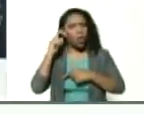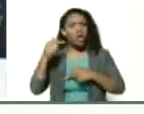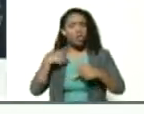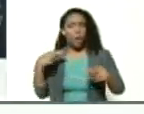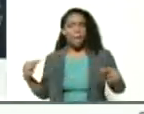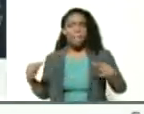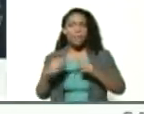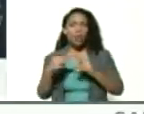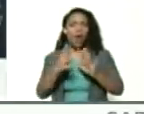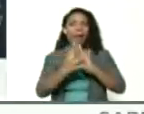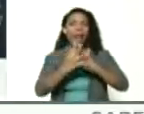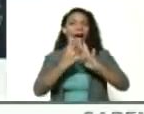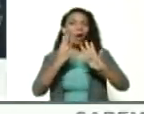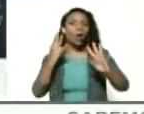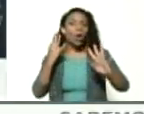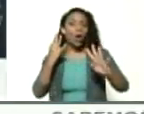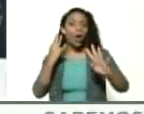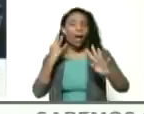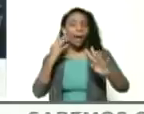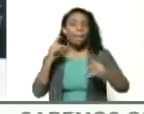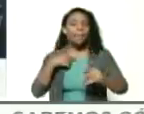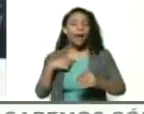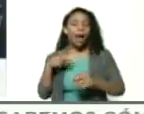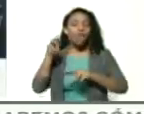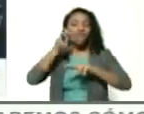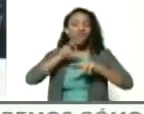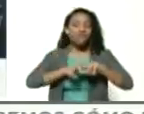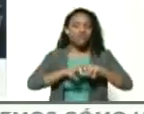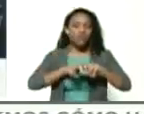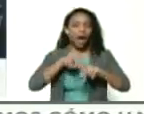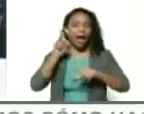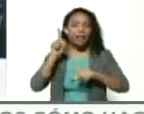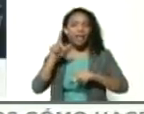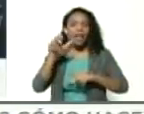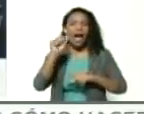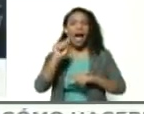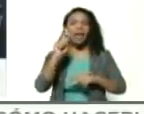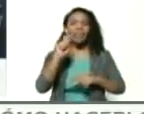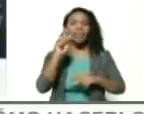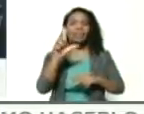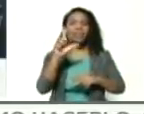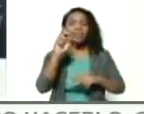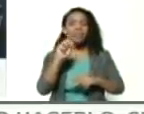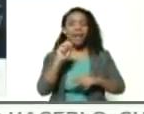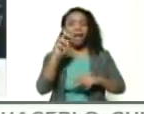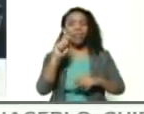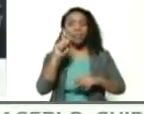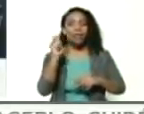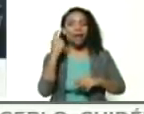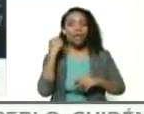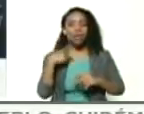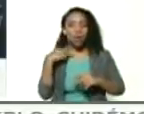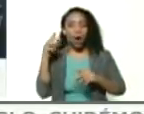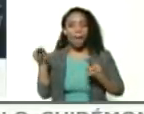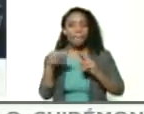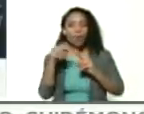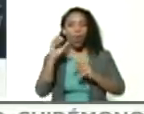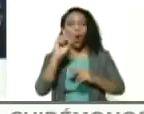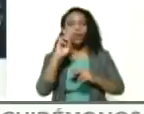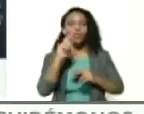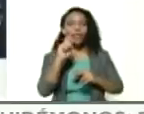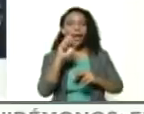en la cola para tomar el vuelo hacia Atlanta y de Atlanta a Caracas a Carlos Ortega, acompañado